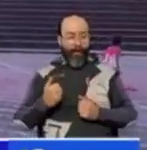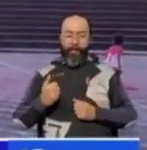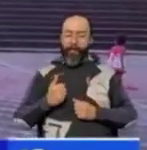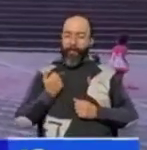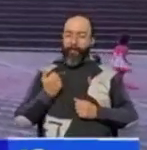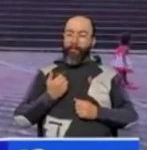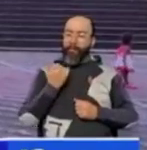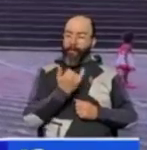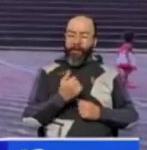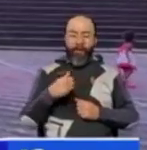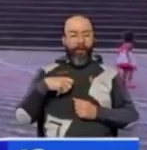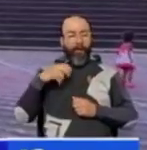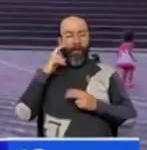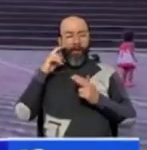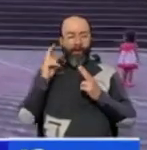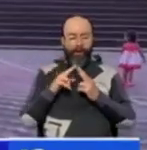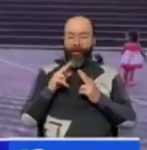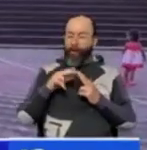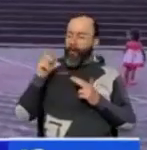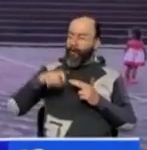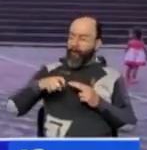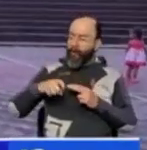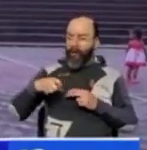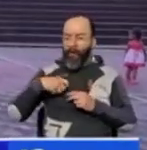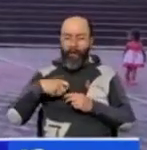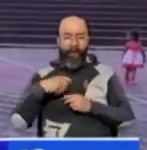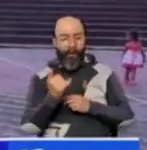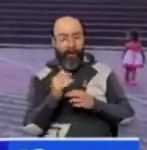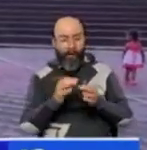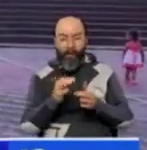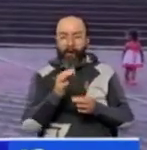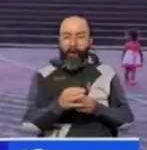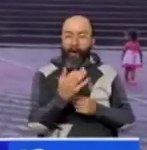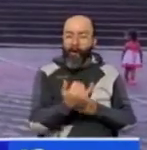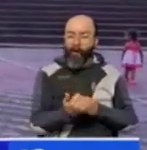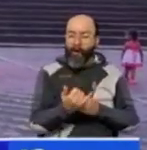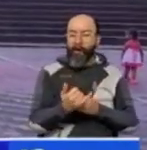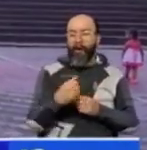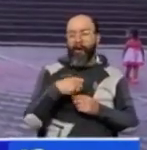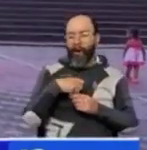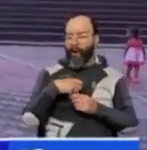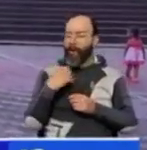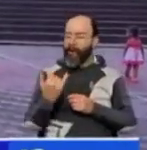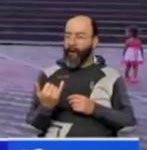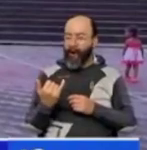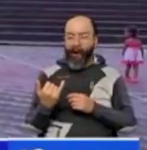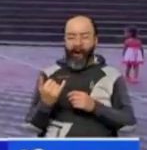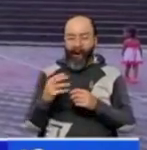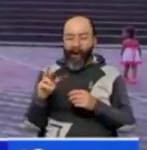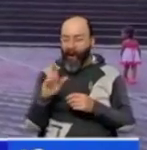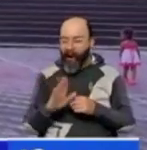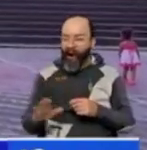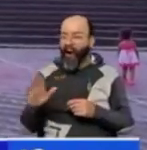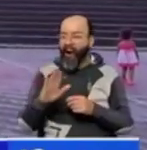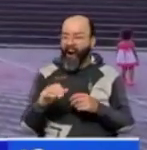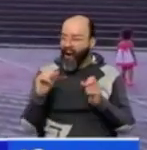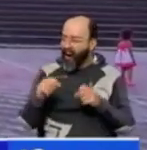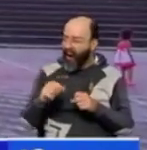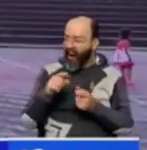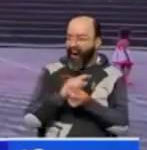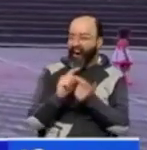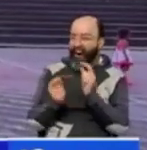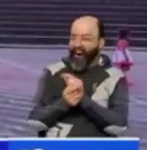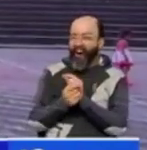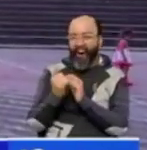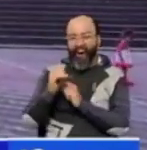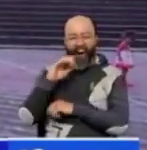conozca cuáles son esas necesidades que tenemos como municipio, que tenemos como región y que la lleven para que logremos transformar esa